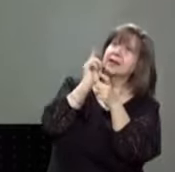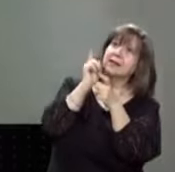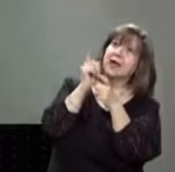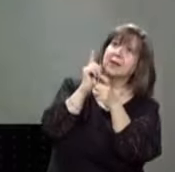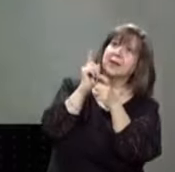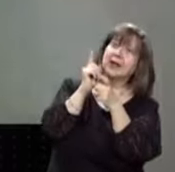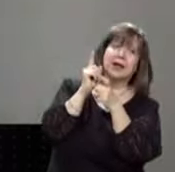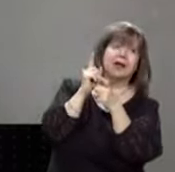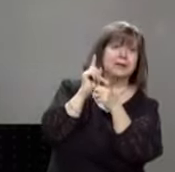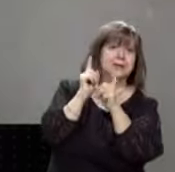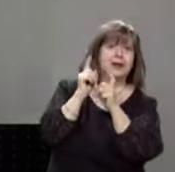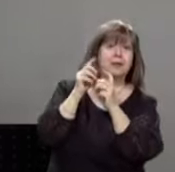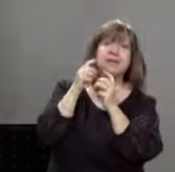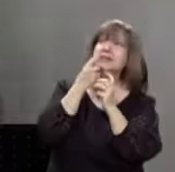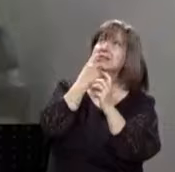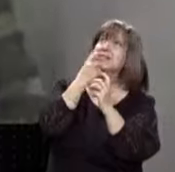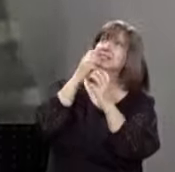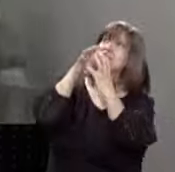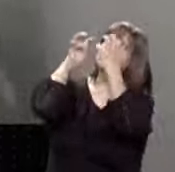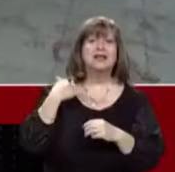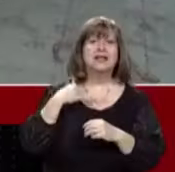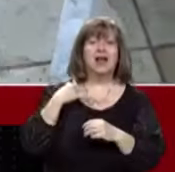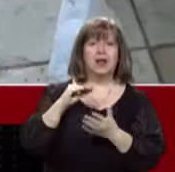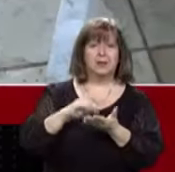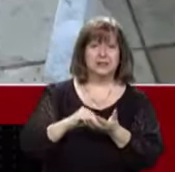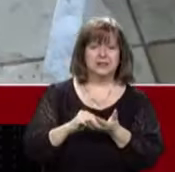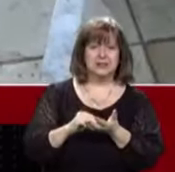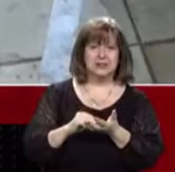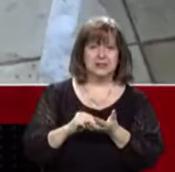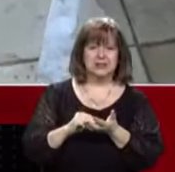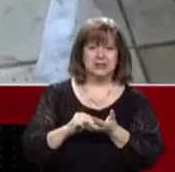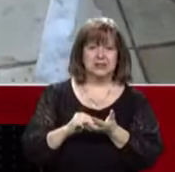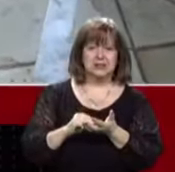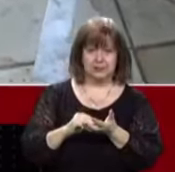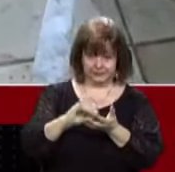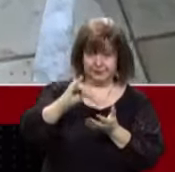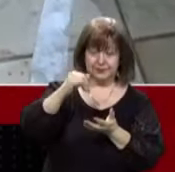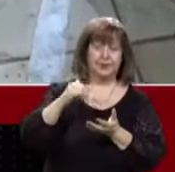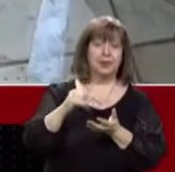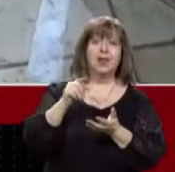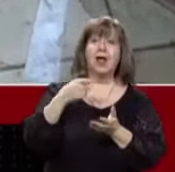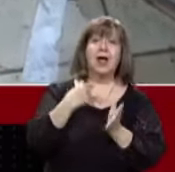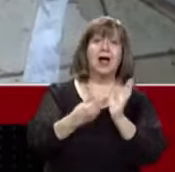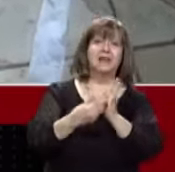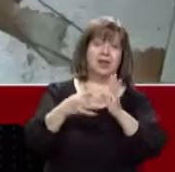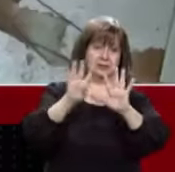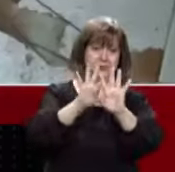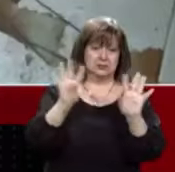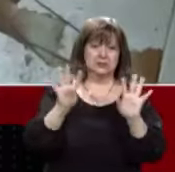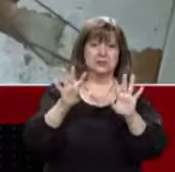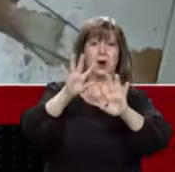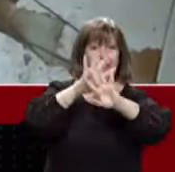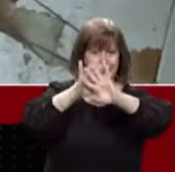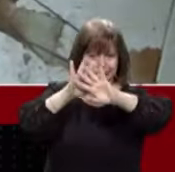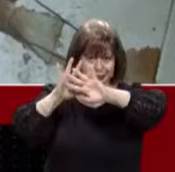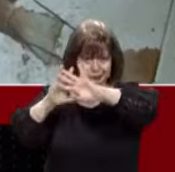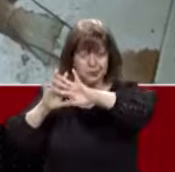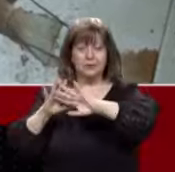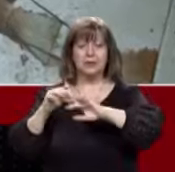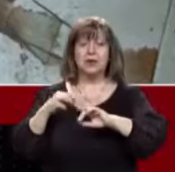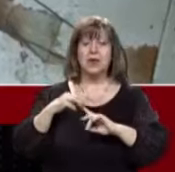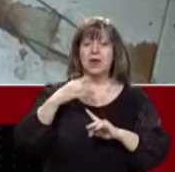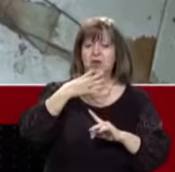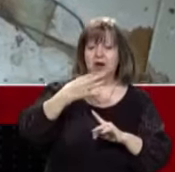Verán que está absolutamente todo enrejado. Claro, si están trabajando de esta manera, atienden directamente tras las rejas, porque